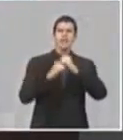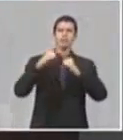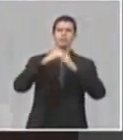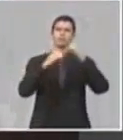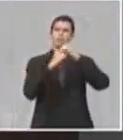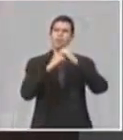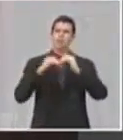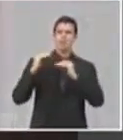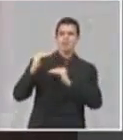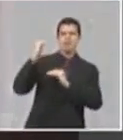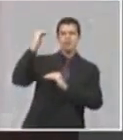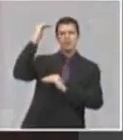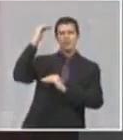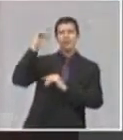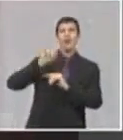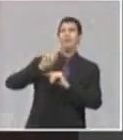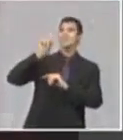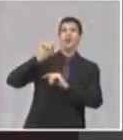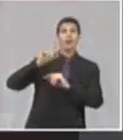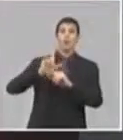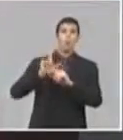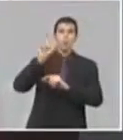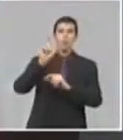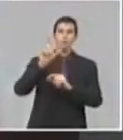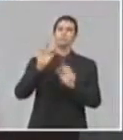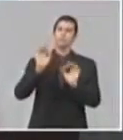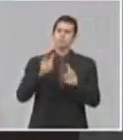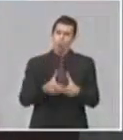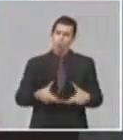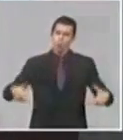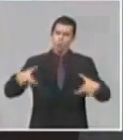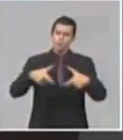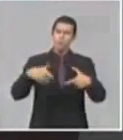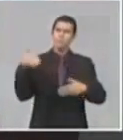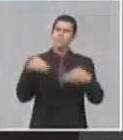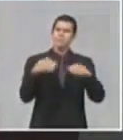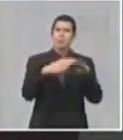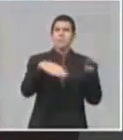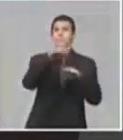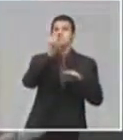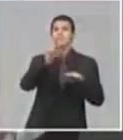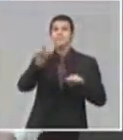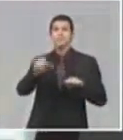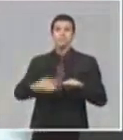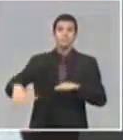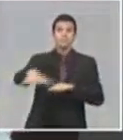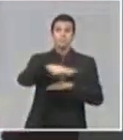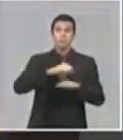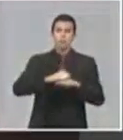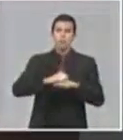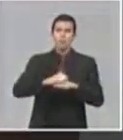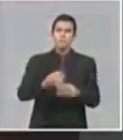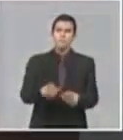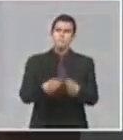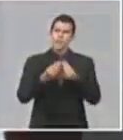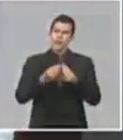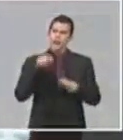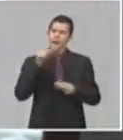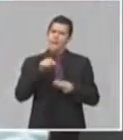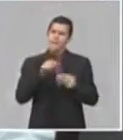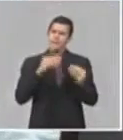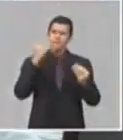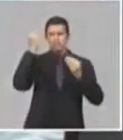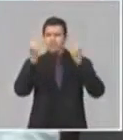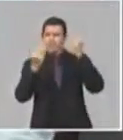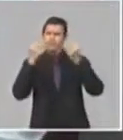enfrentamiento de afectarles con estratos decorados de sesión de fortalecimiento de la economía para enfrentar la situación